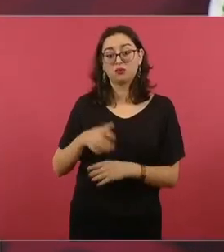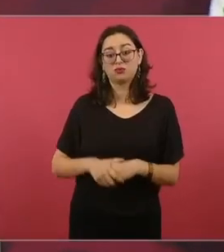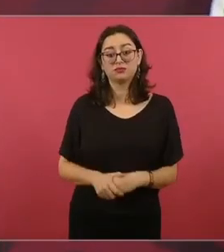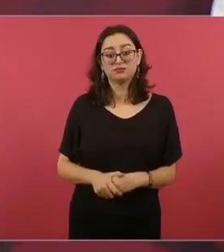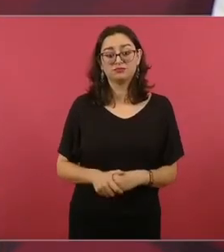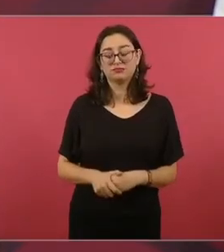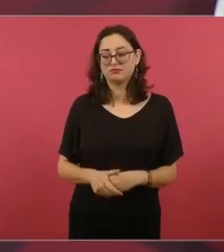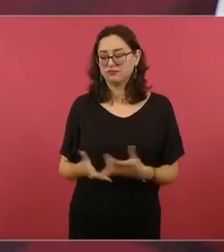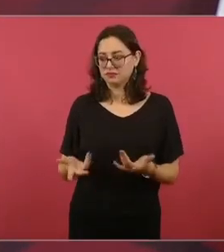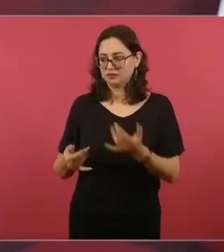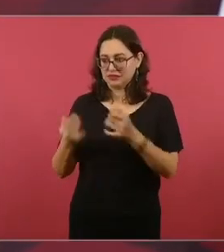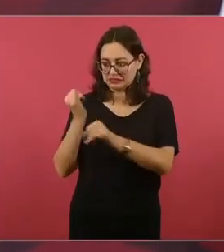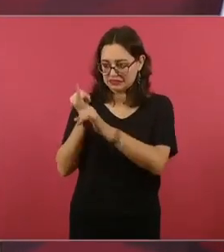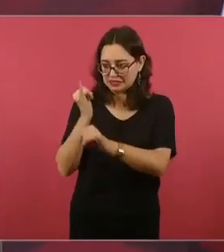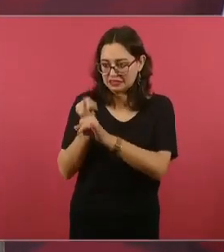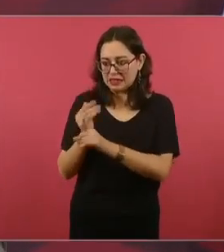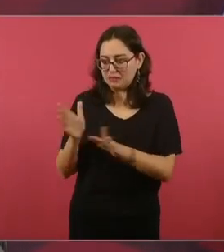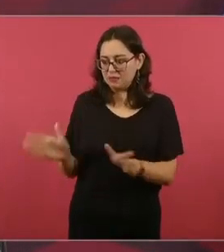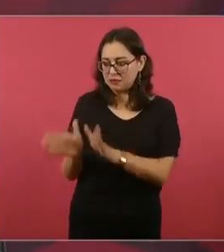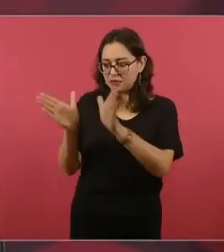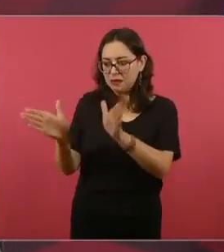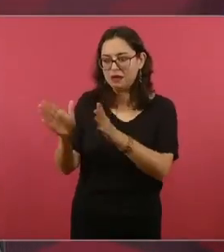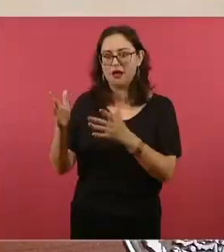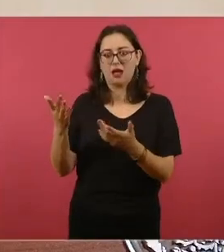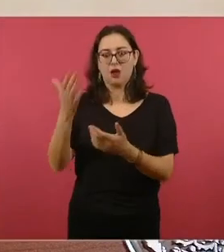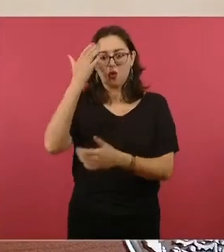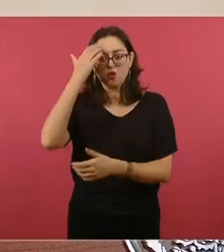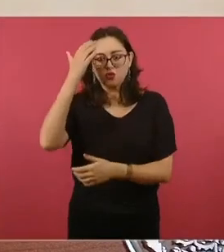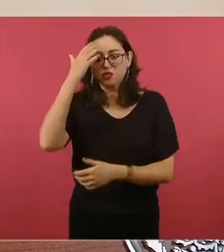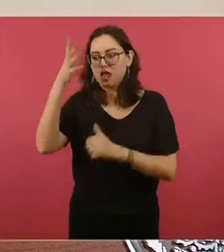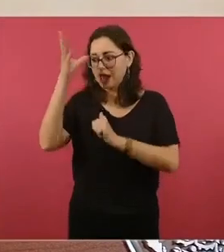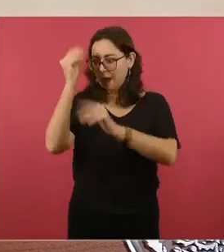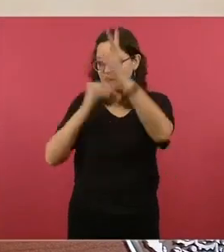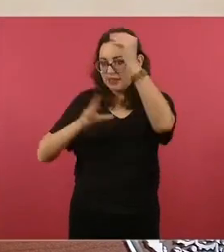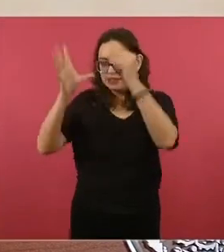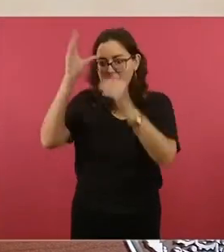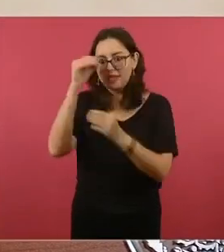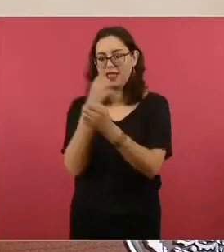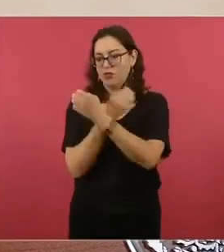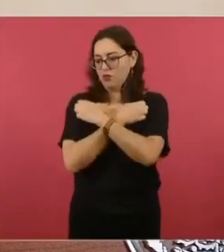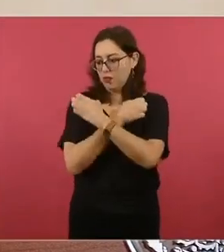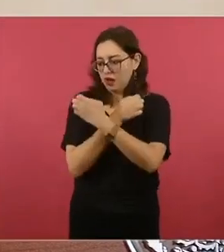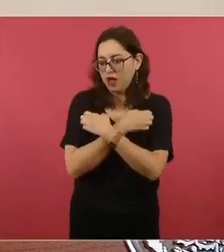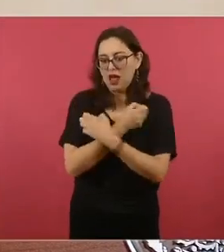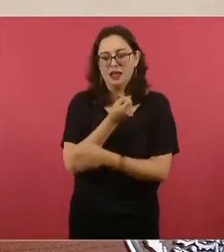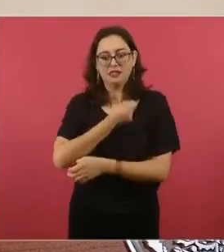para el conocimiento, para la educación, para la salud.